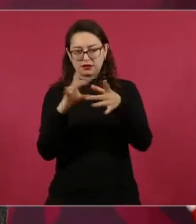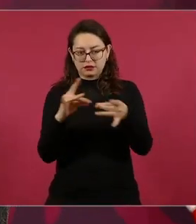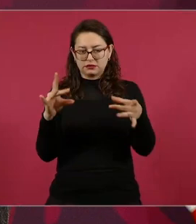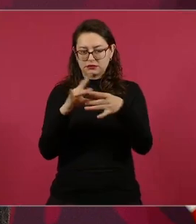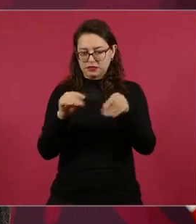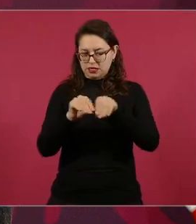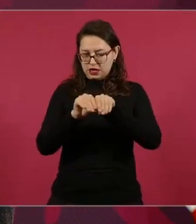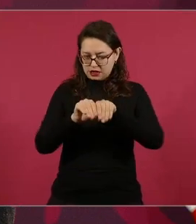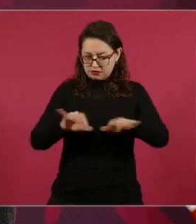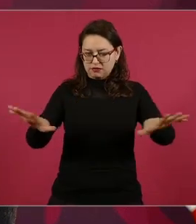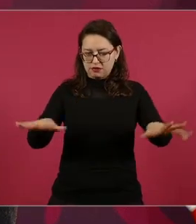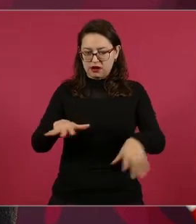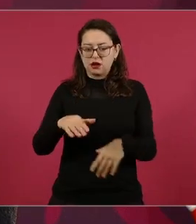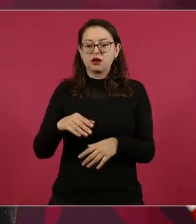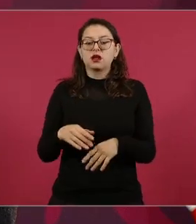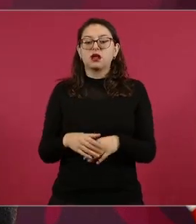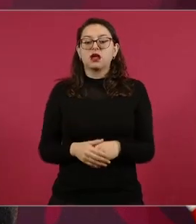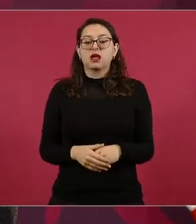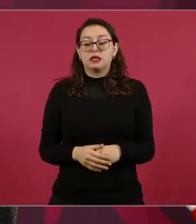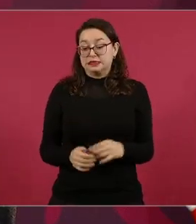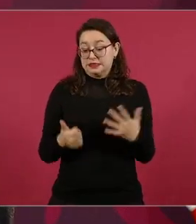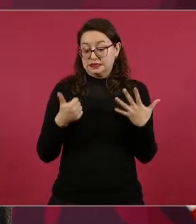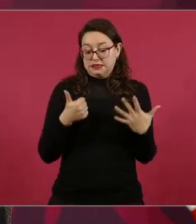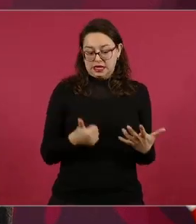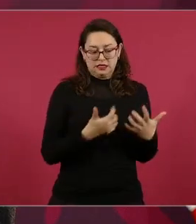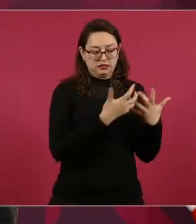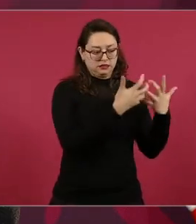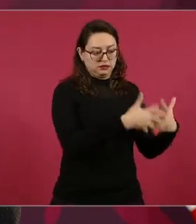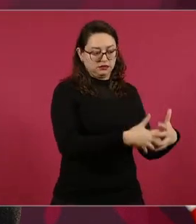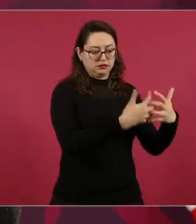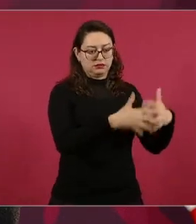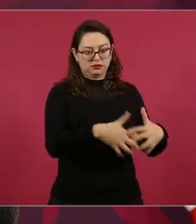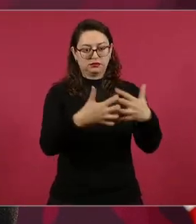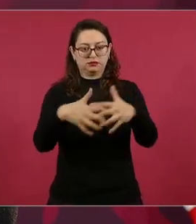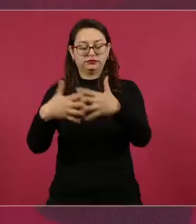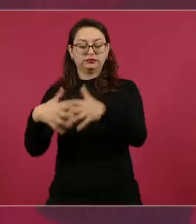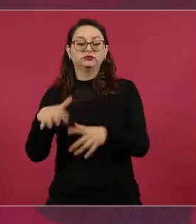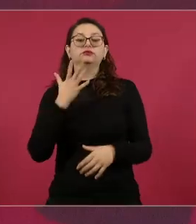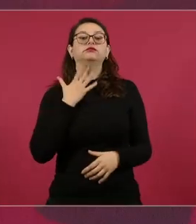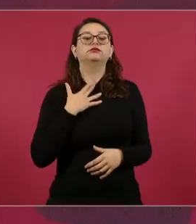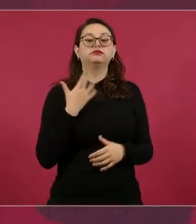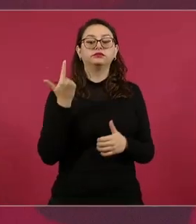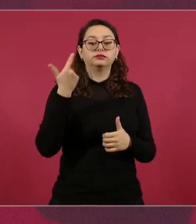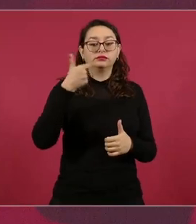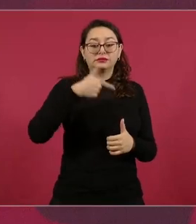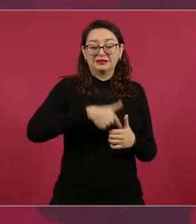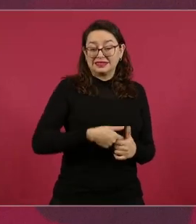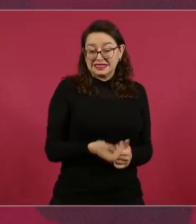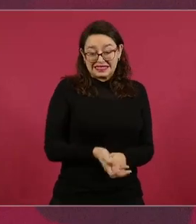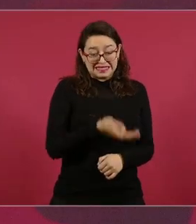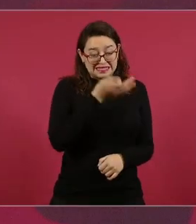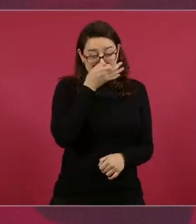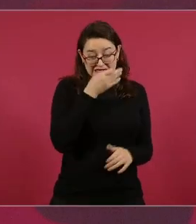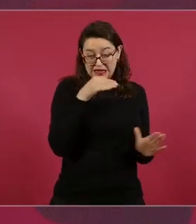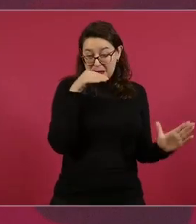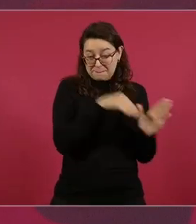plantas de refinación que nos dejaron, que estaban ya